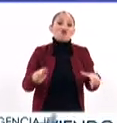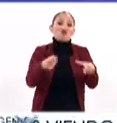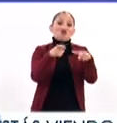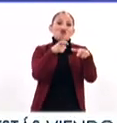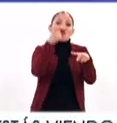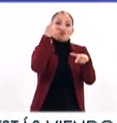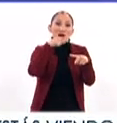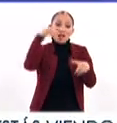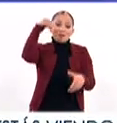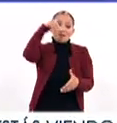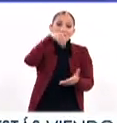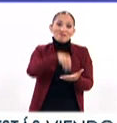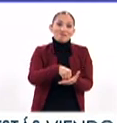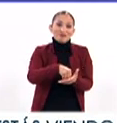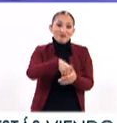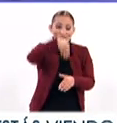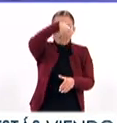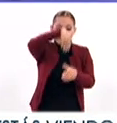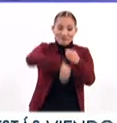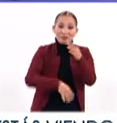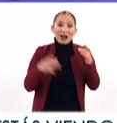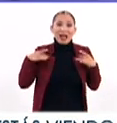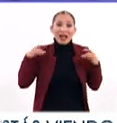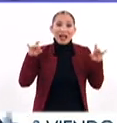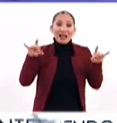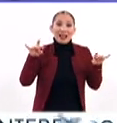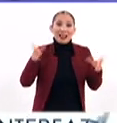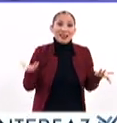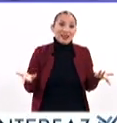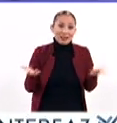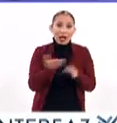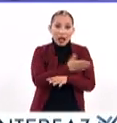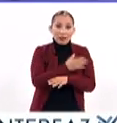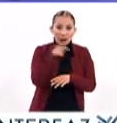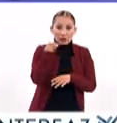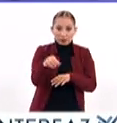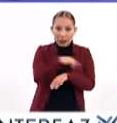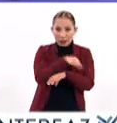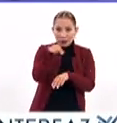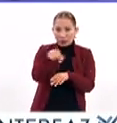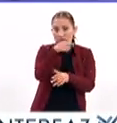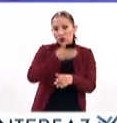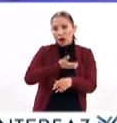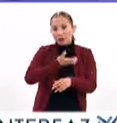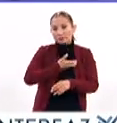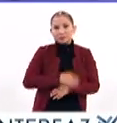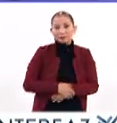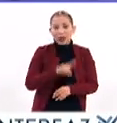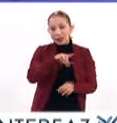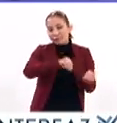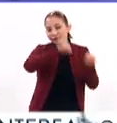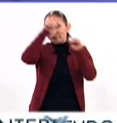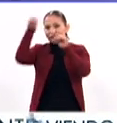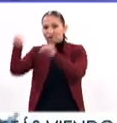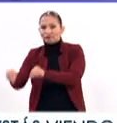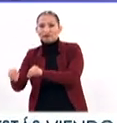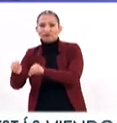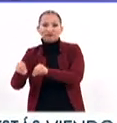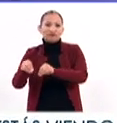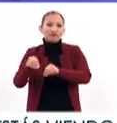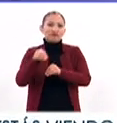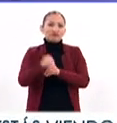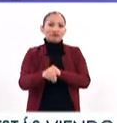hizo para plantar ahí el Ángel de la Independencia, que originalmente se diseñó para estar ahí. Y después en el deseo